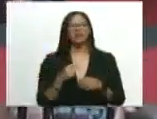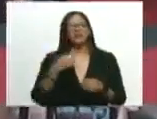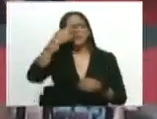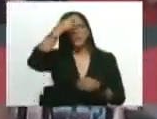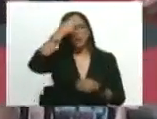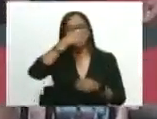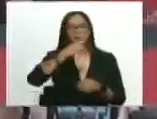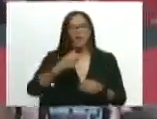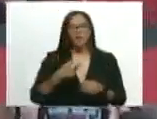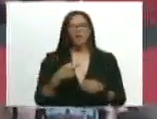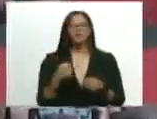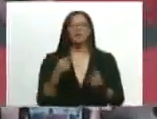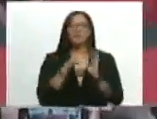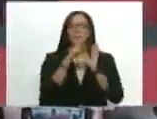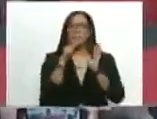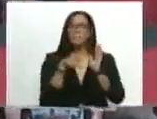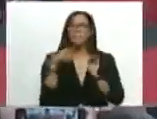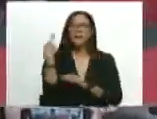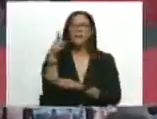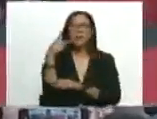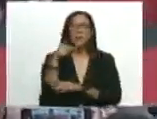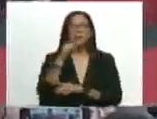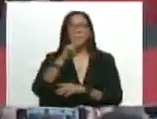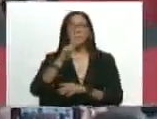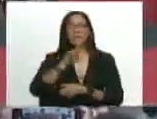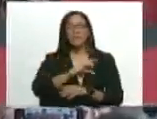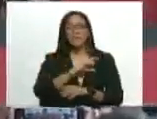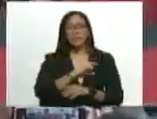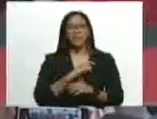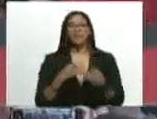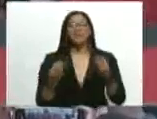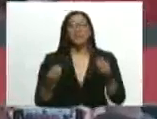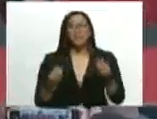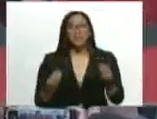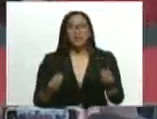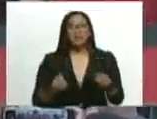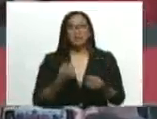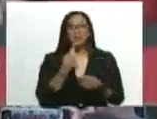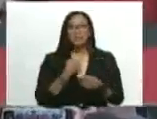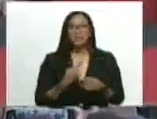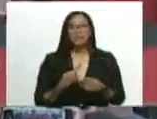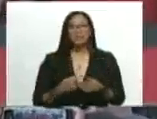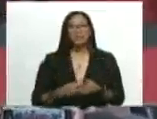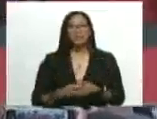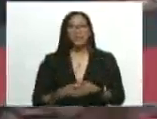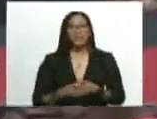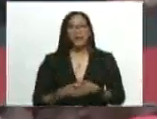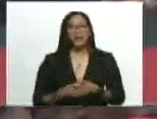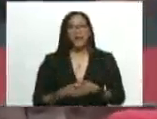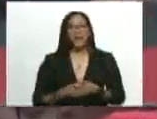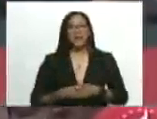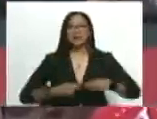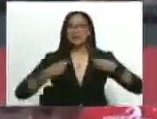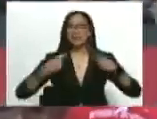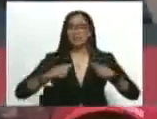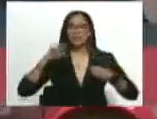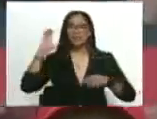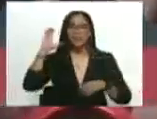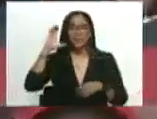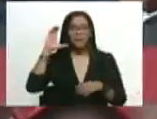de la parroquia veintitrés de enero tantas veces diciéndoles a los enemigos de la patria